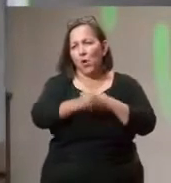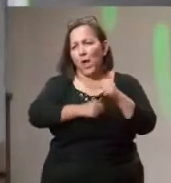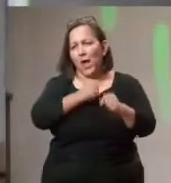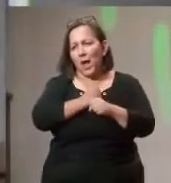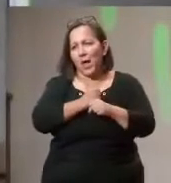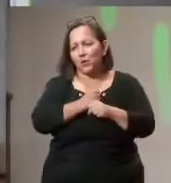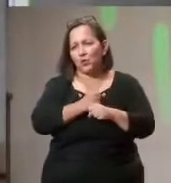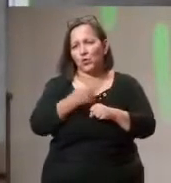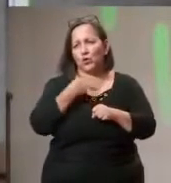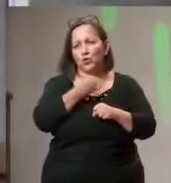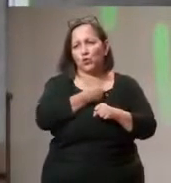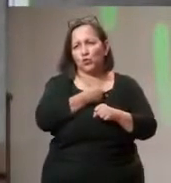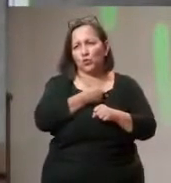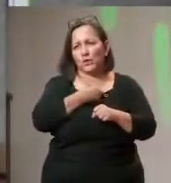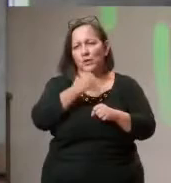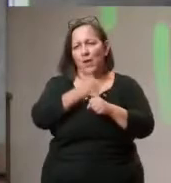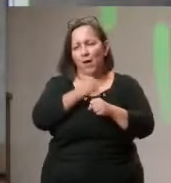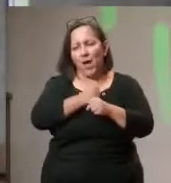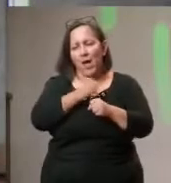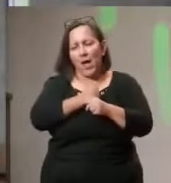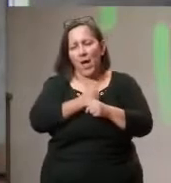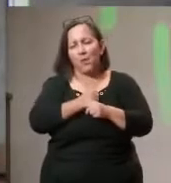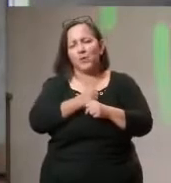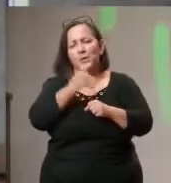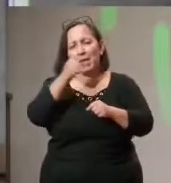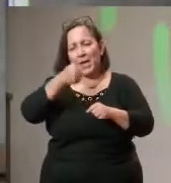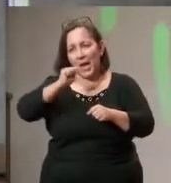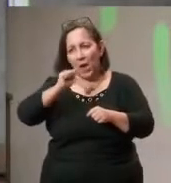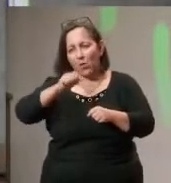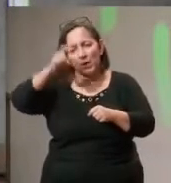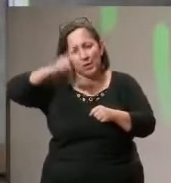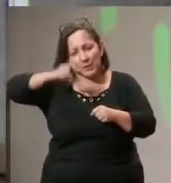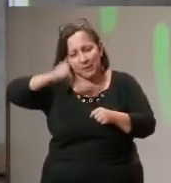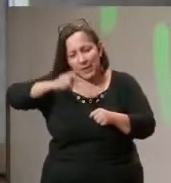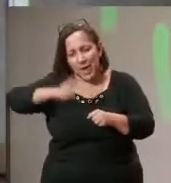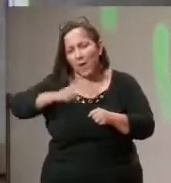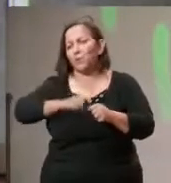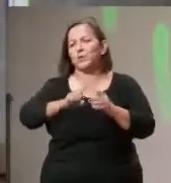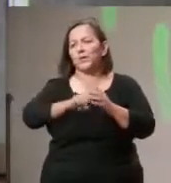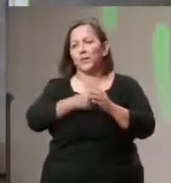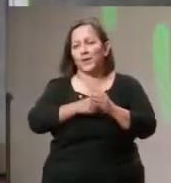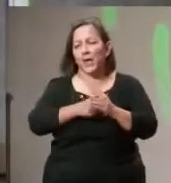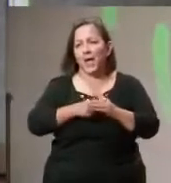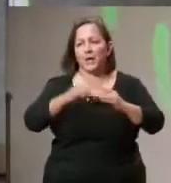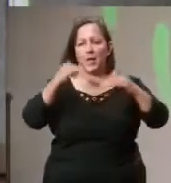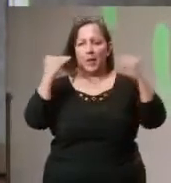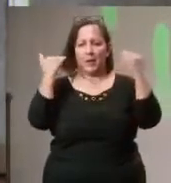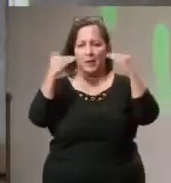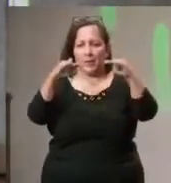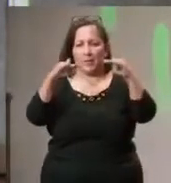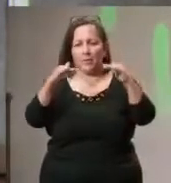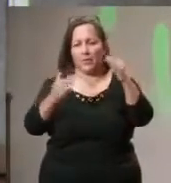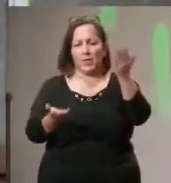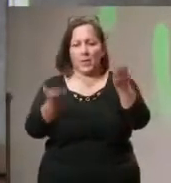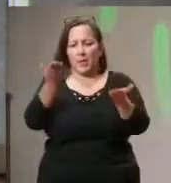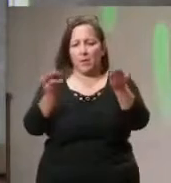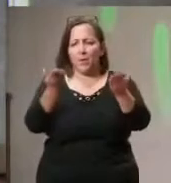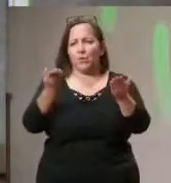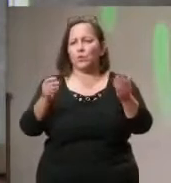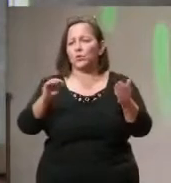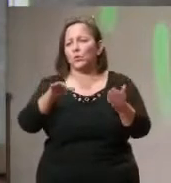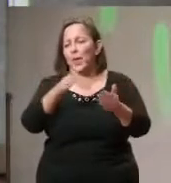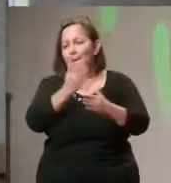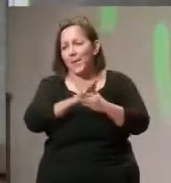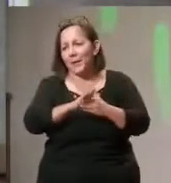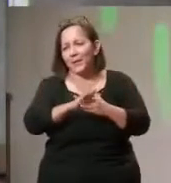años los que trabajamos en aguas residuales venimos diciendo. Es necesario que equiparemos, equilibremos, ¿verdad?, la